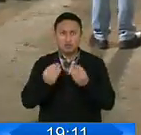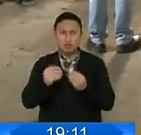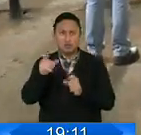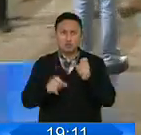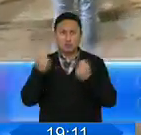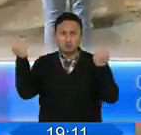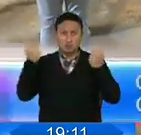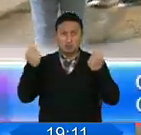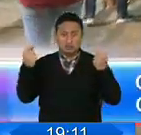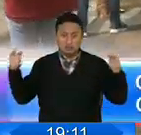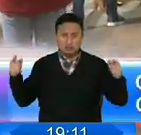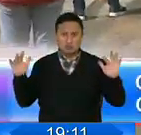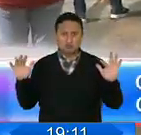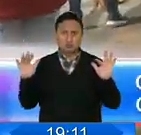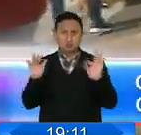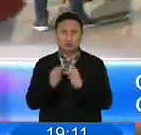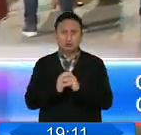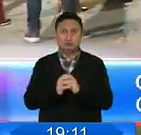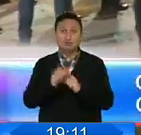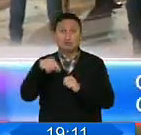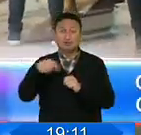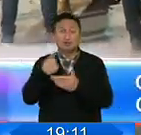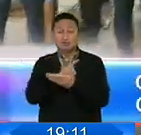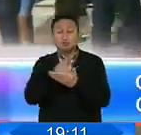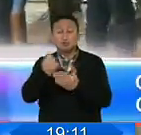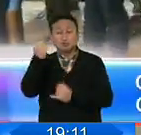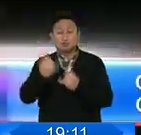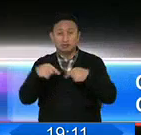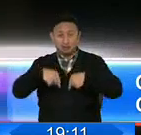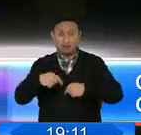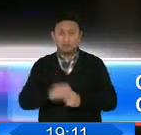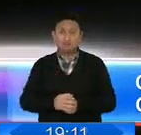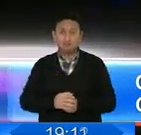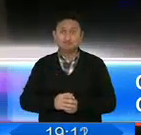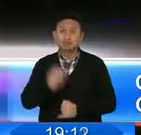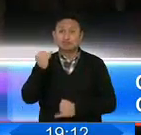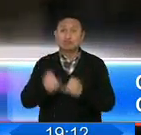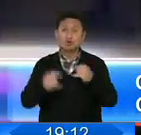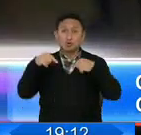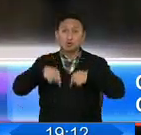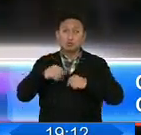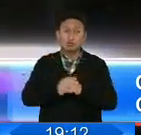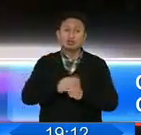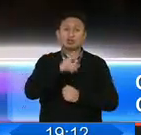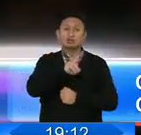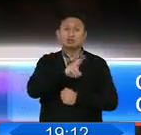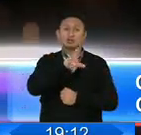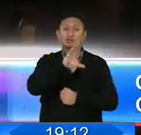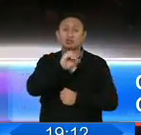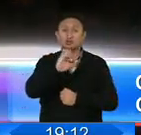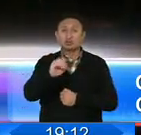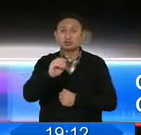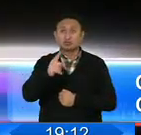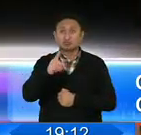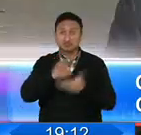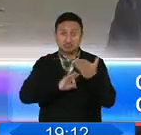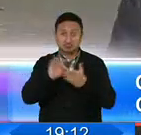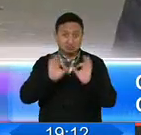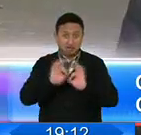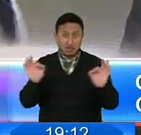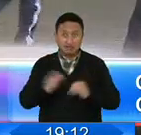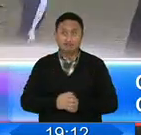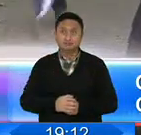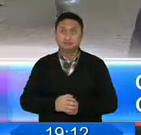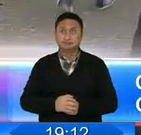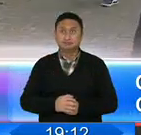fiestas clandestinas que ocurren cada fin de semana en la capital. El último recuento fue de al menos 200 eventos sin autorización. Recordemos